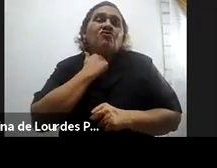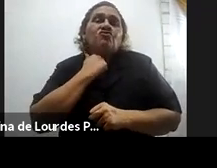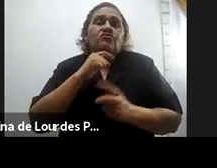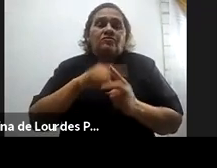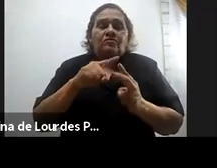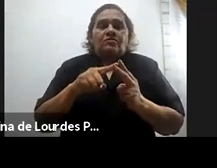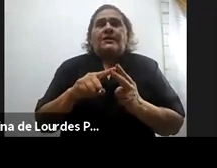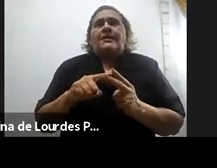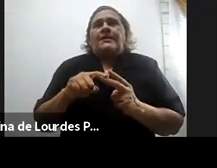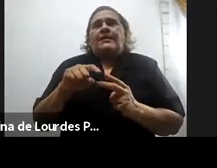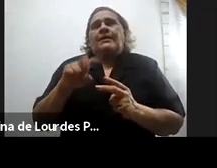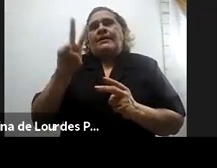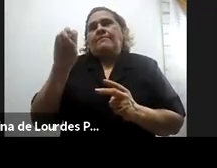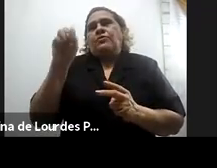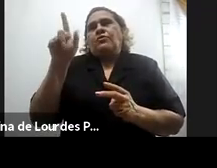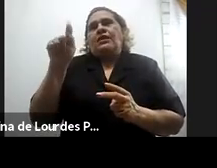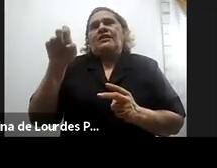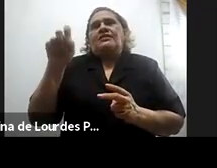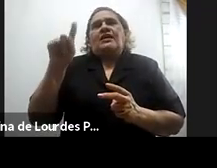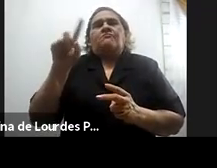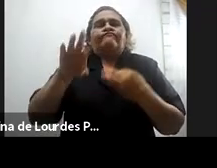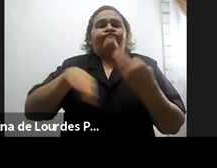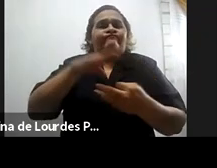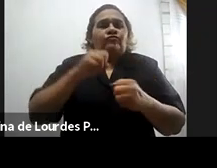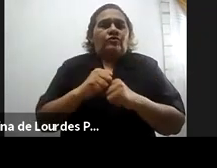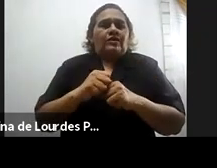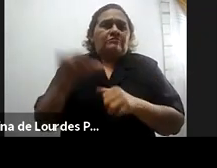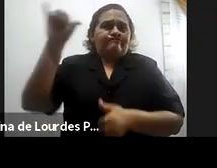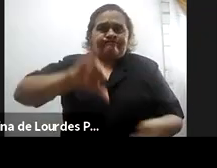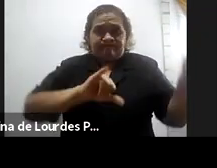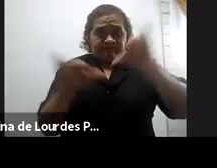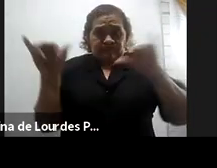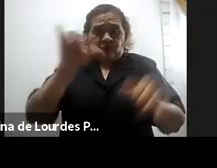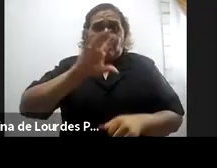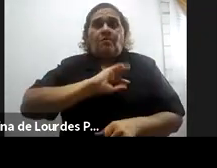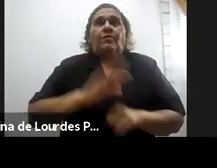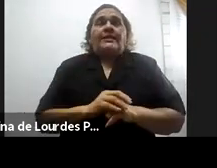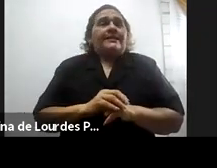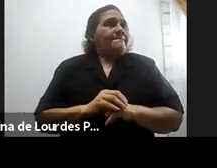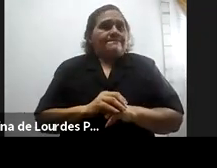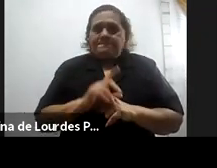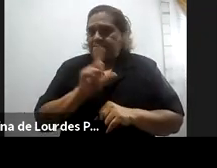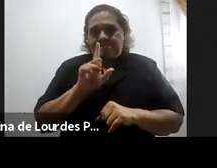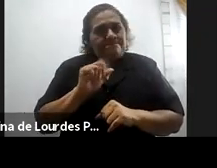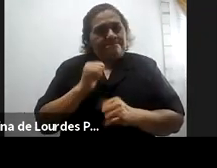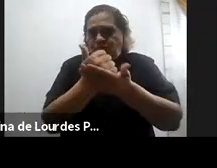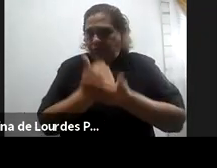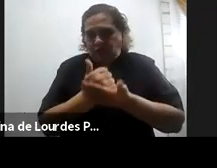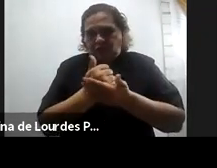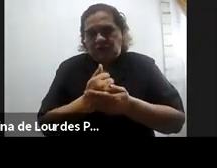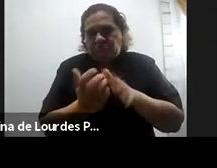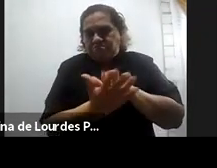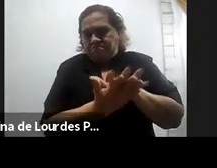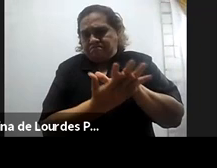la violeta de genciana, todas estas sustancias pueden empeorar todavía la úlcera o la lesión del